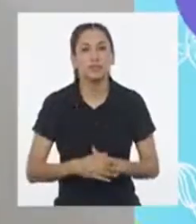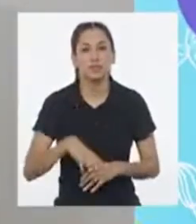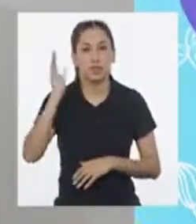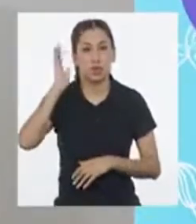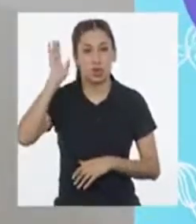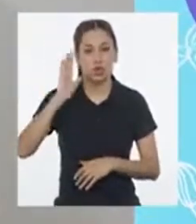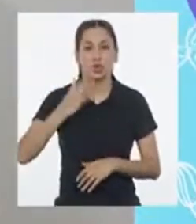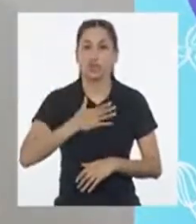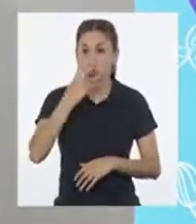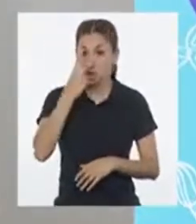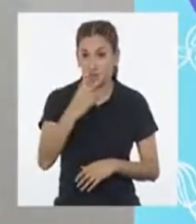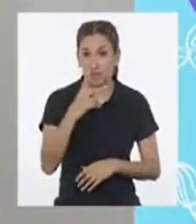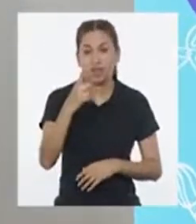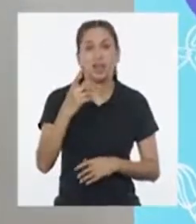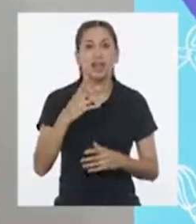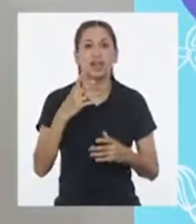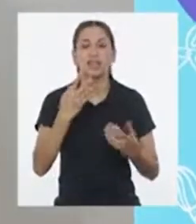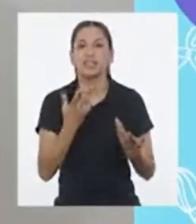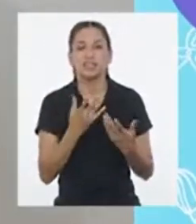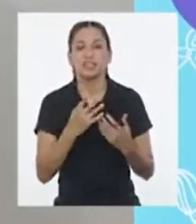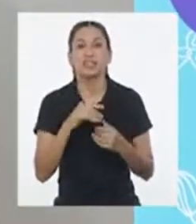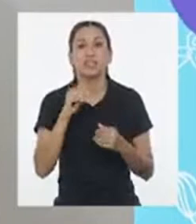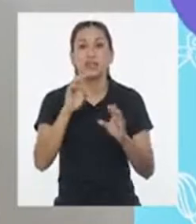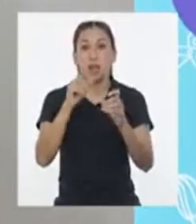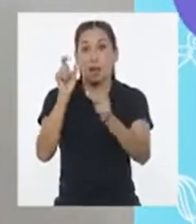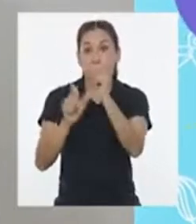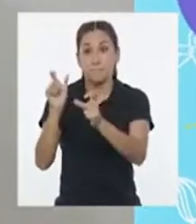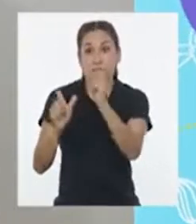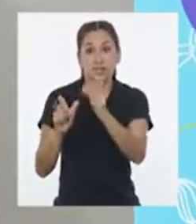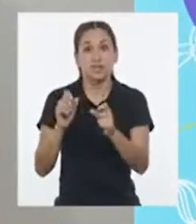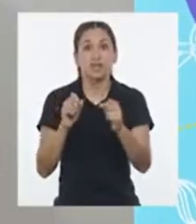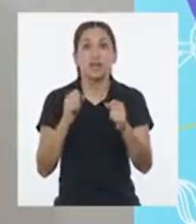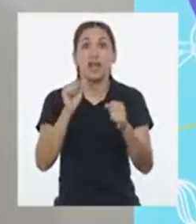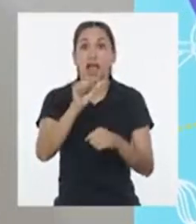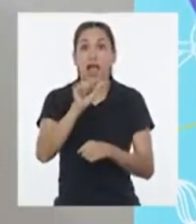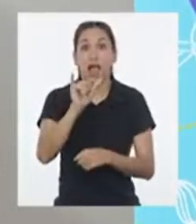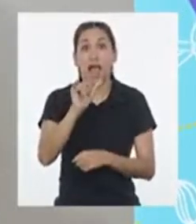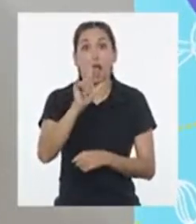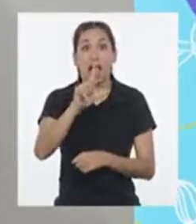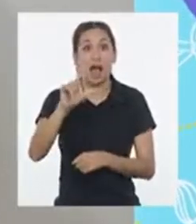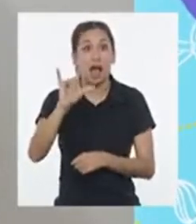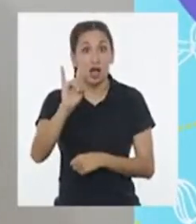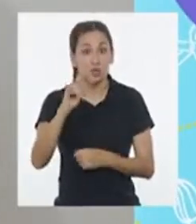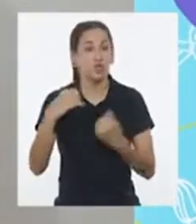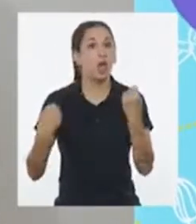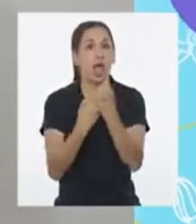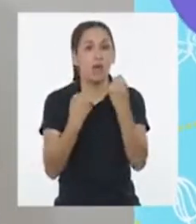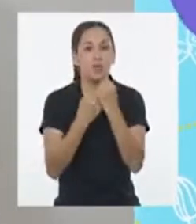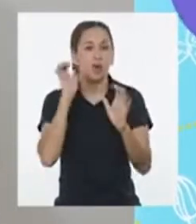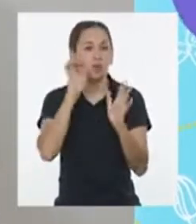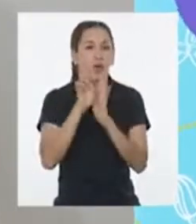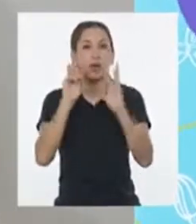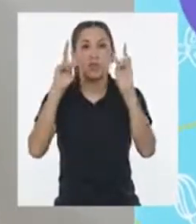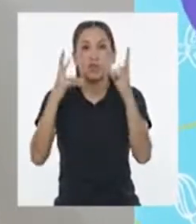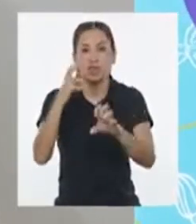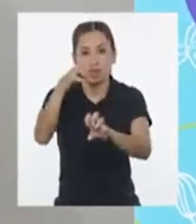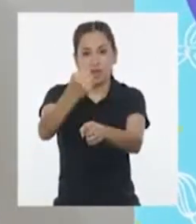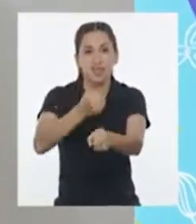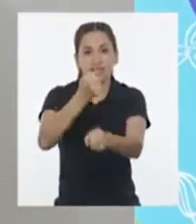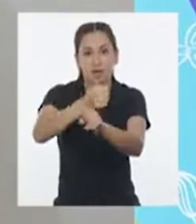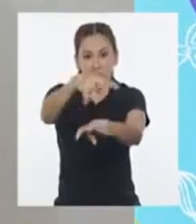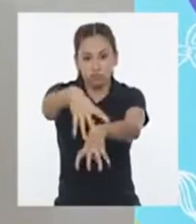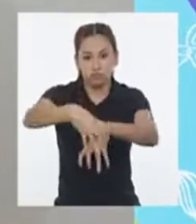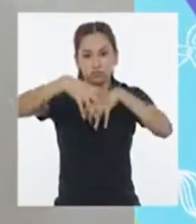trabajo? Hola, se observa que los miembros del Ayllu se apoyaban, por ejemplo, en las labores